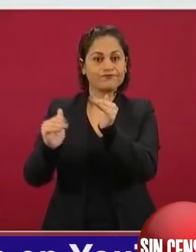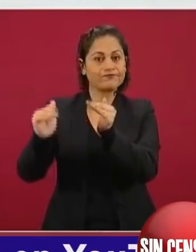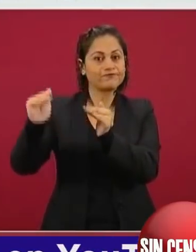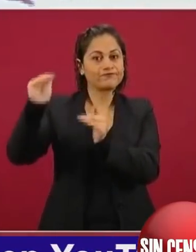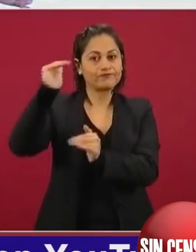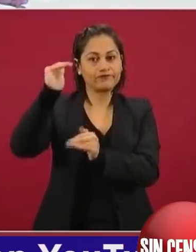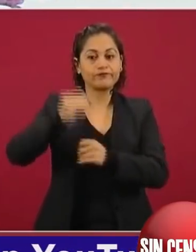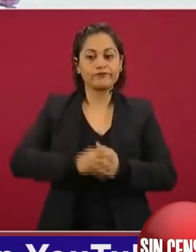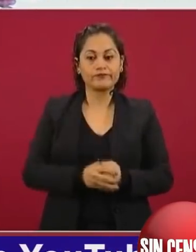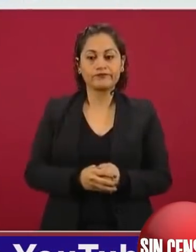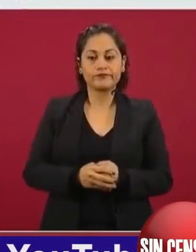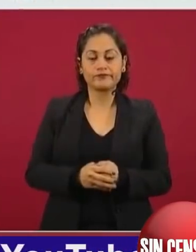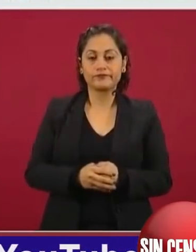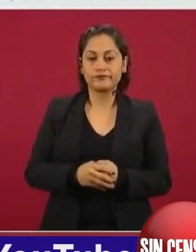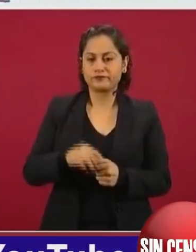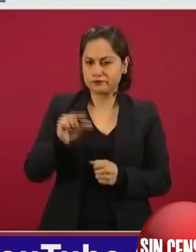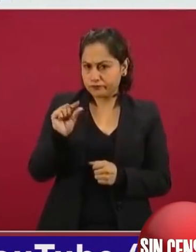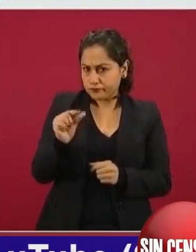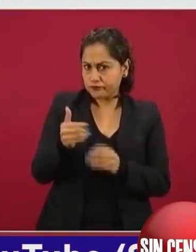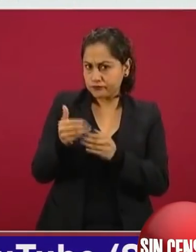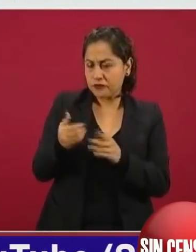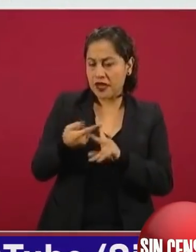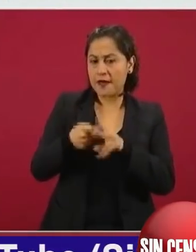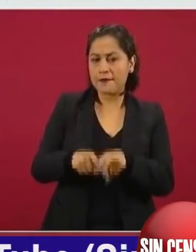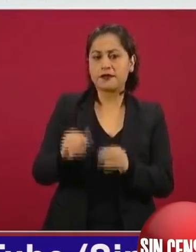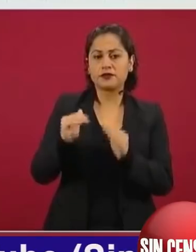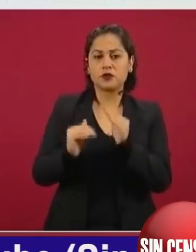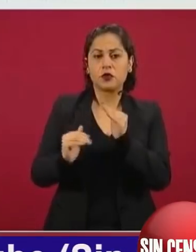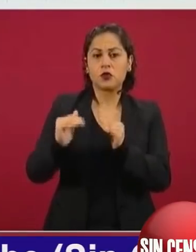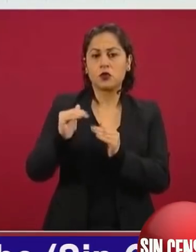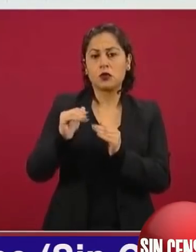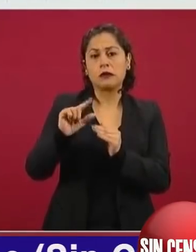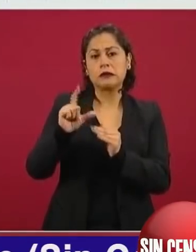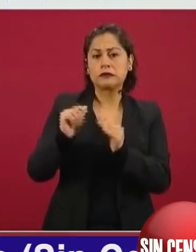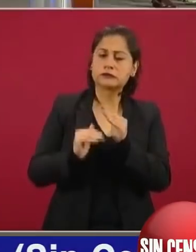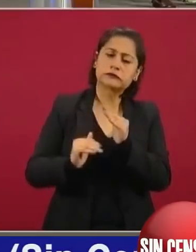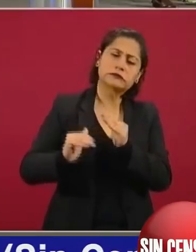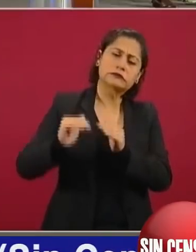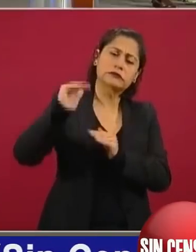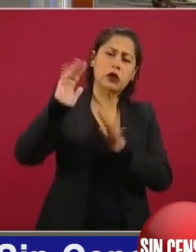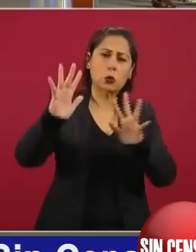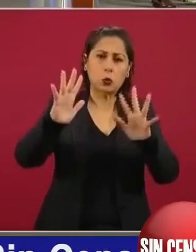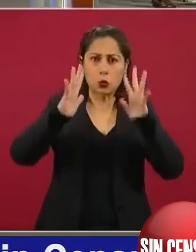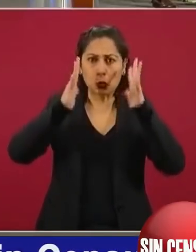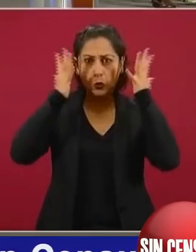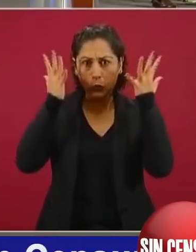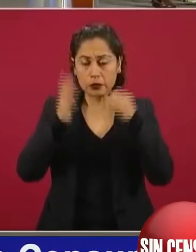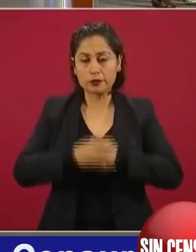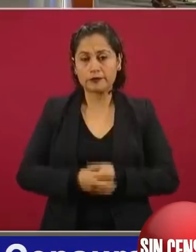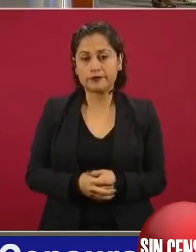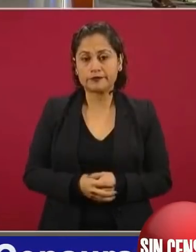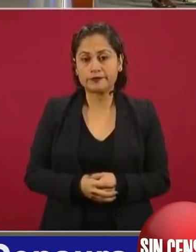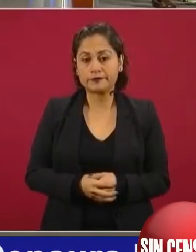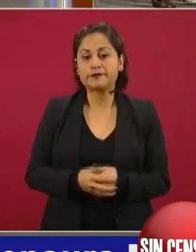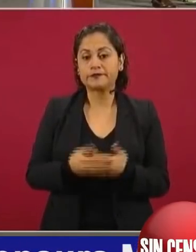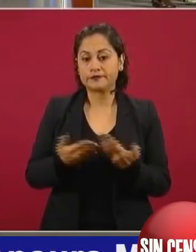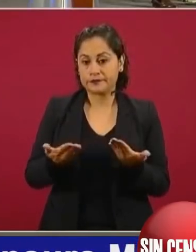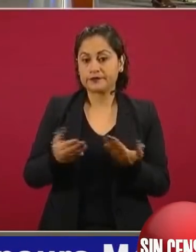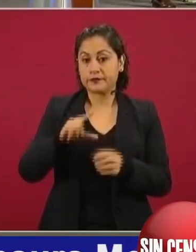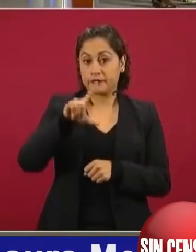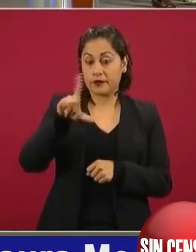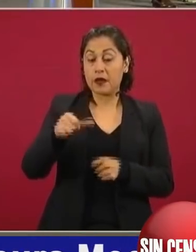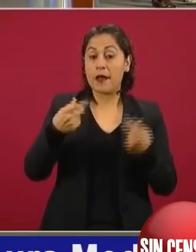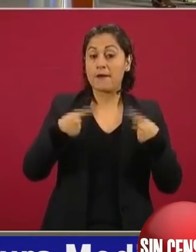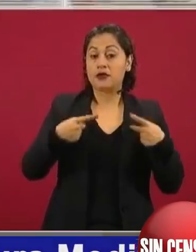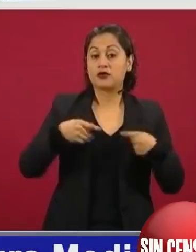ascenso, pequeño remanso y después un ascenso mucho más acelerado. Estabilidad en